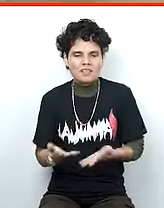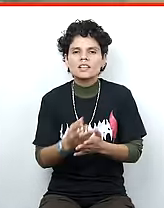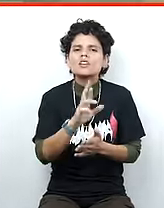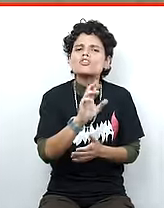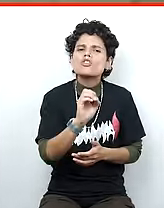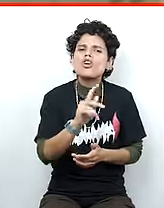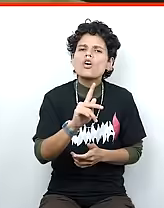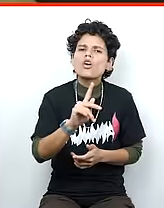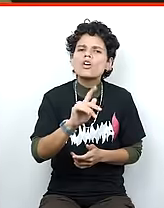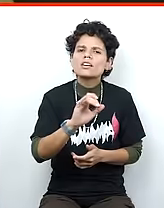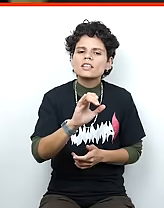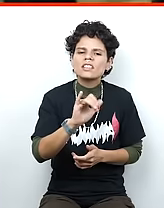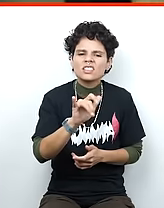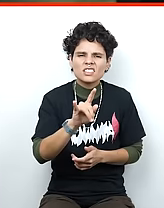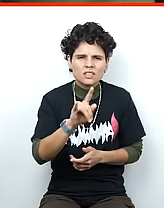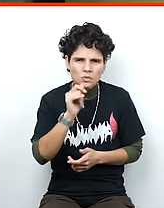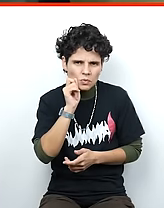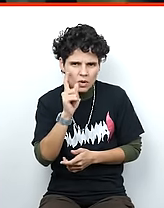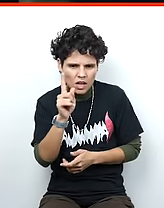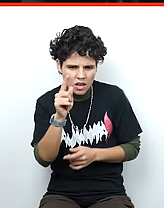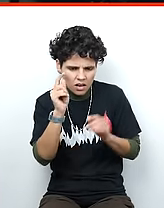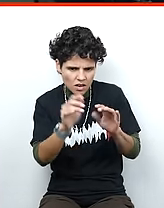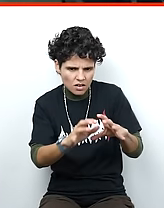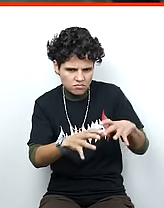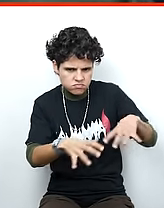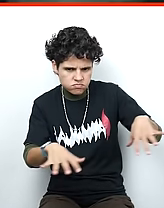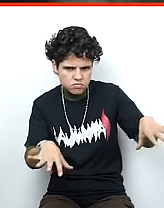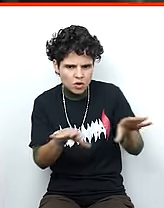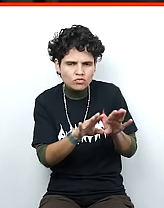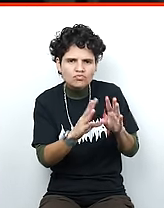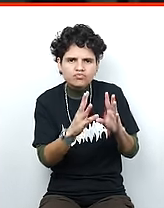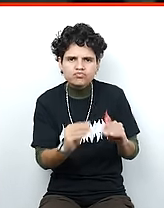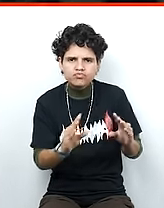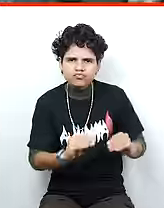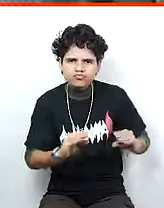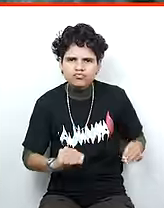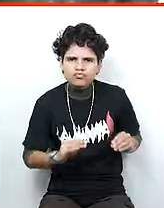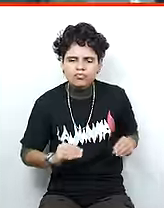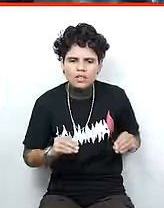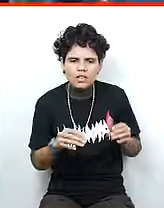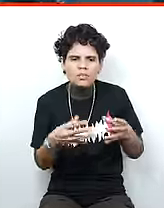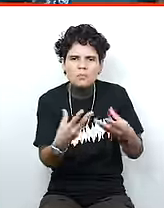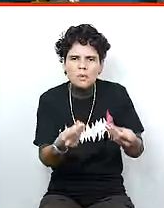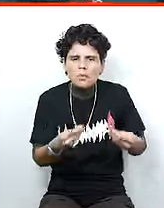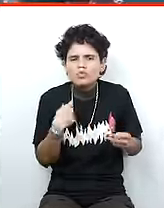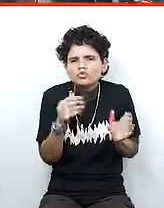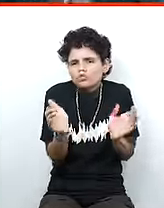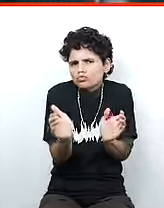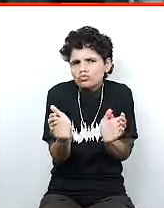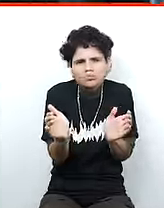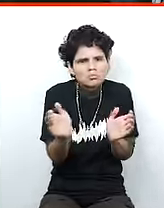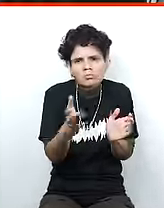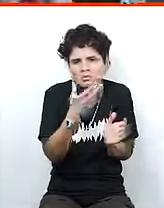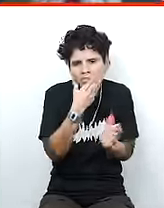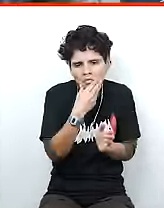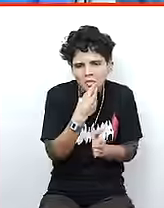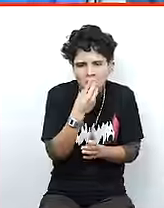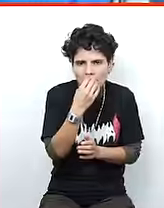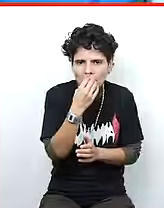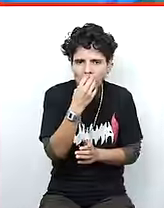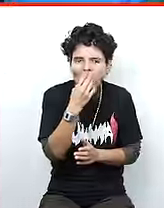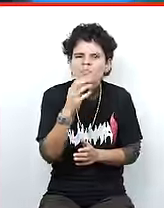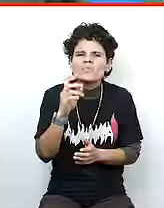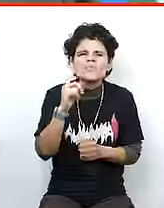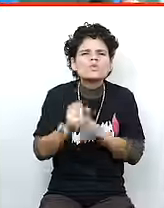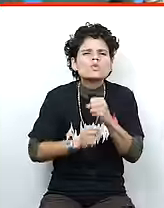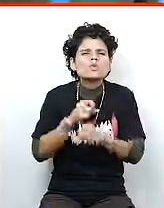¿Y Rocky creo que? ¿Qué va a ser? Un Yorkie. Ah, soy Yorkie, sí, hermano, soy Yorkie. Ahí. ¿Y pequeñito? Sí, chiquitito, peludito, colgado, bonito. ¿Y qué